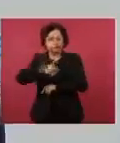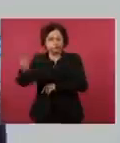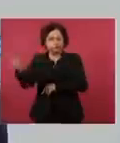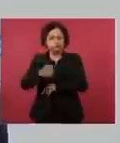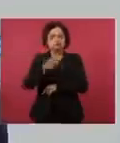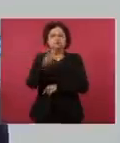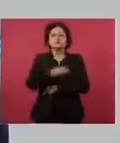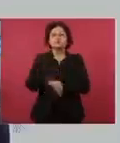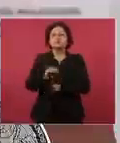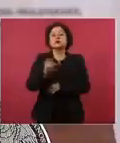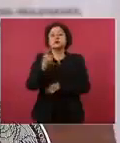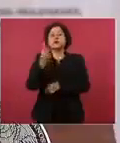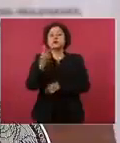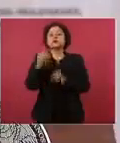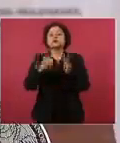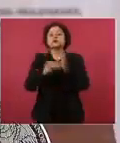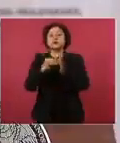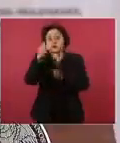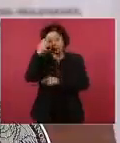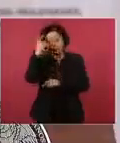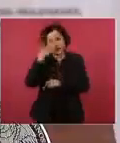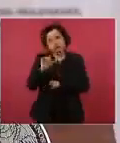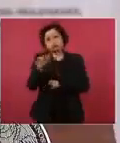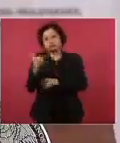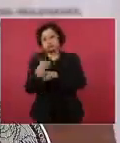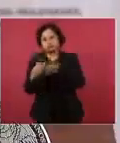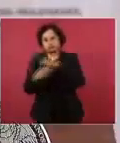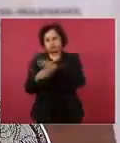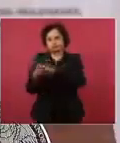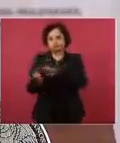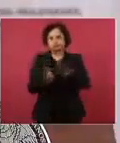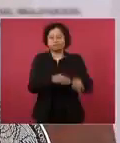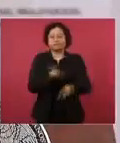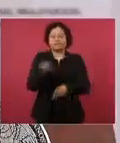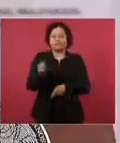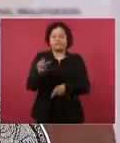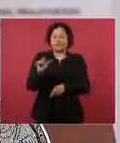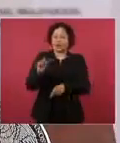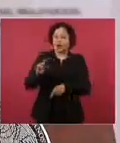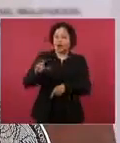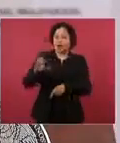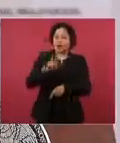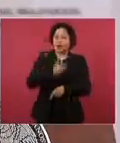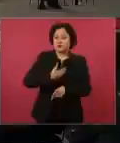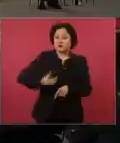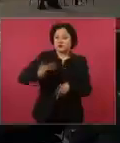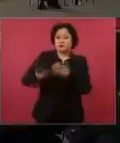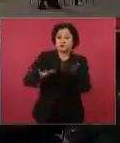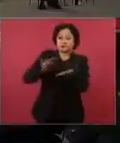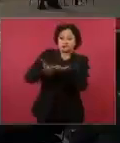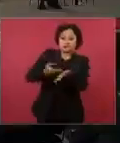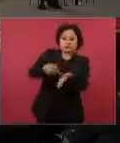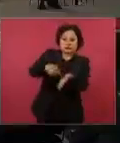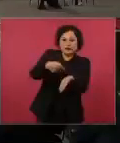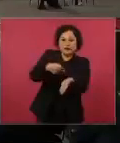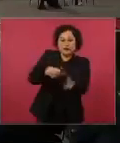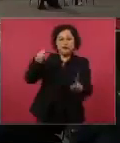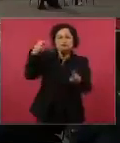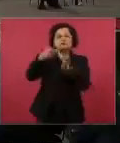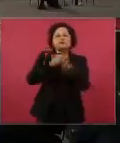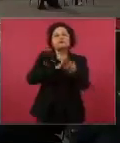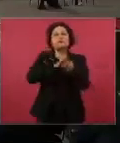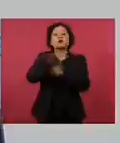pesos para escoltas. La reforma que propone el presidente Andrés Manuel López Obrador, evita la corrupción y